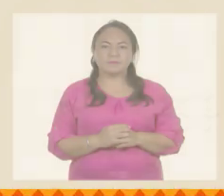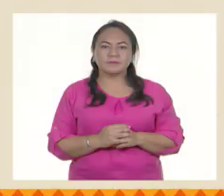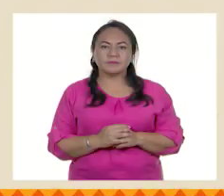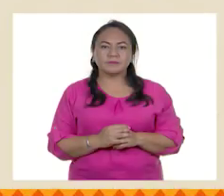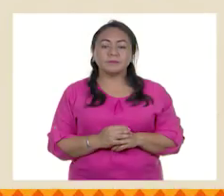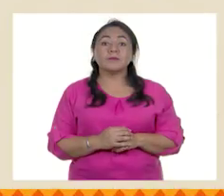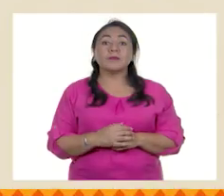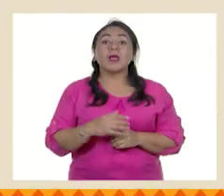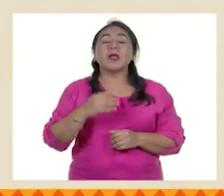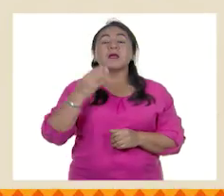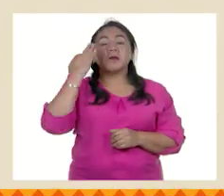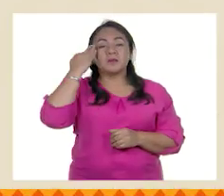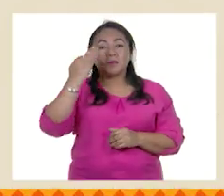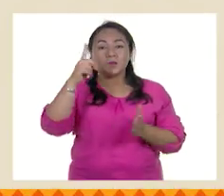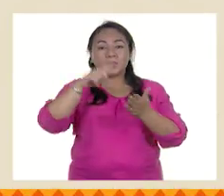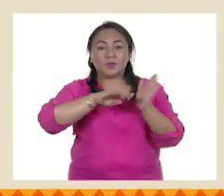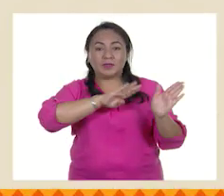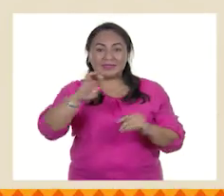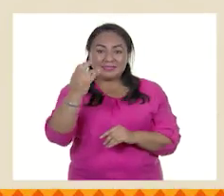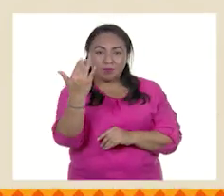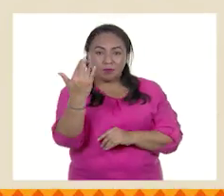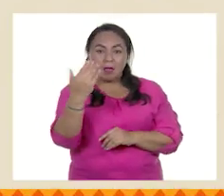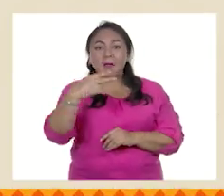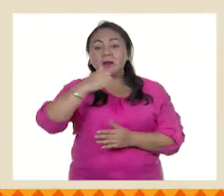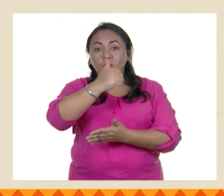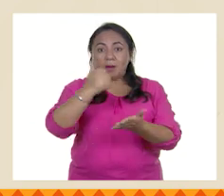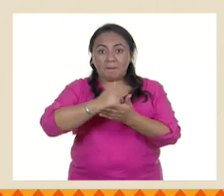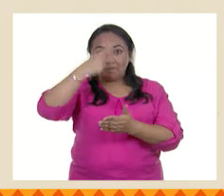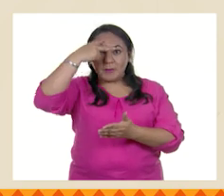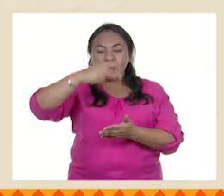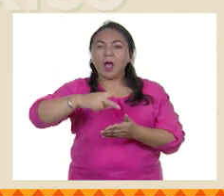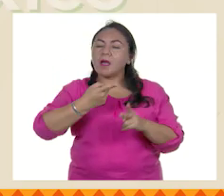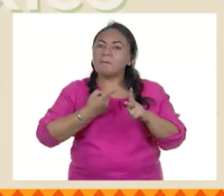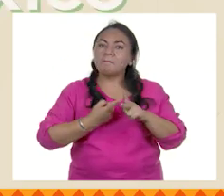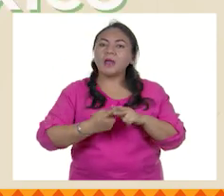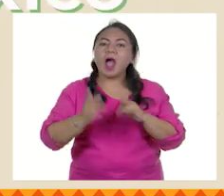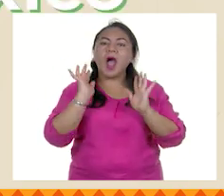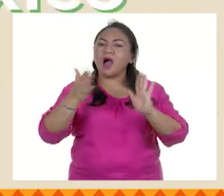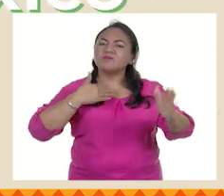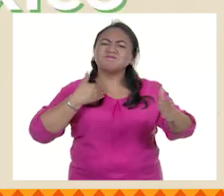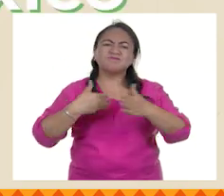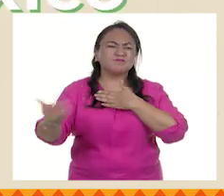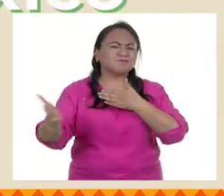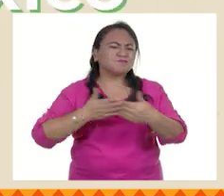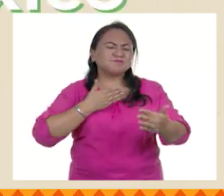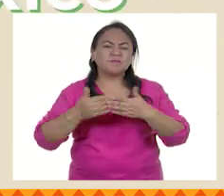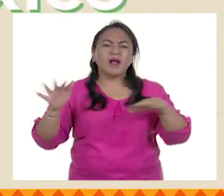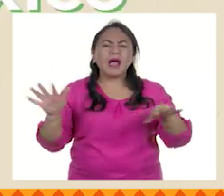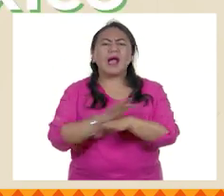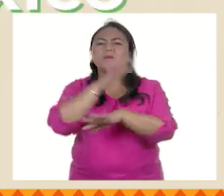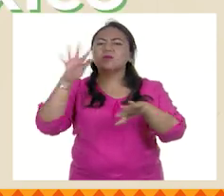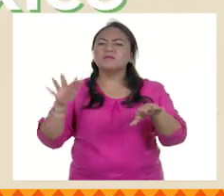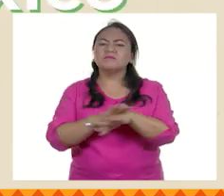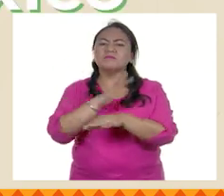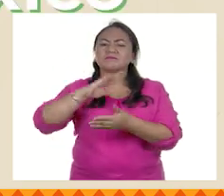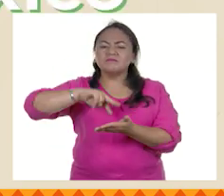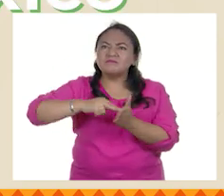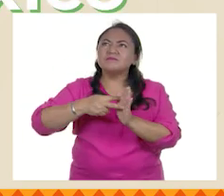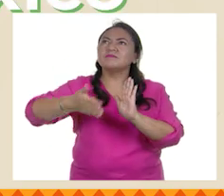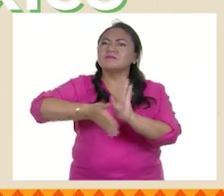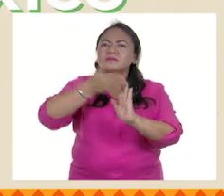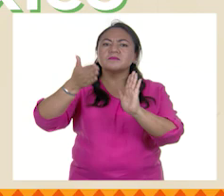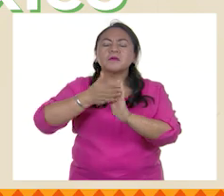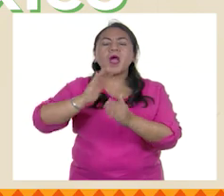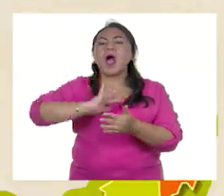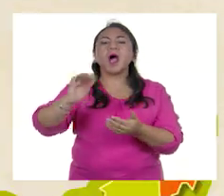En los años 50, la Ciudad de México entró de lleno a la época moderna, con cambios en su arquitectura que la ubicaron como una